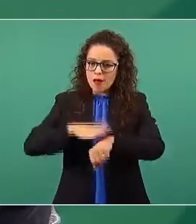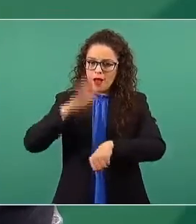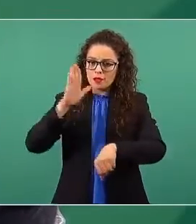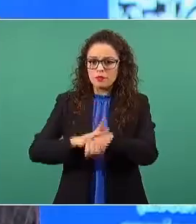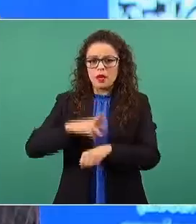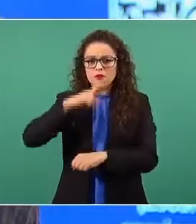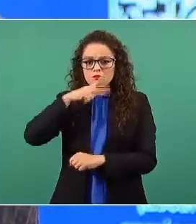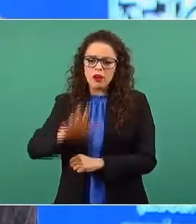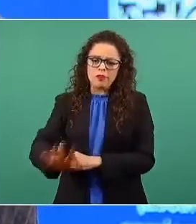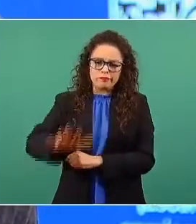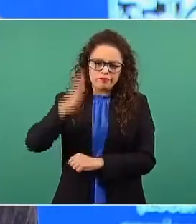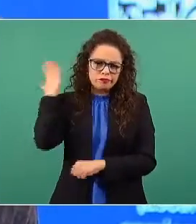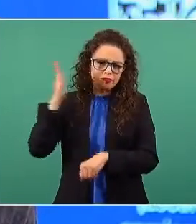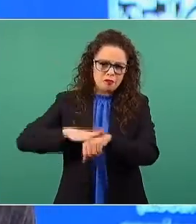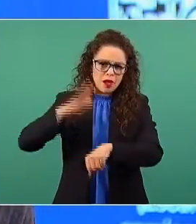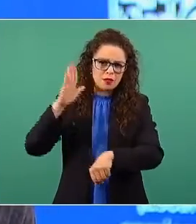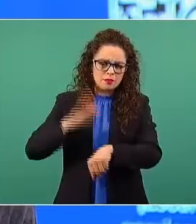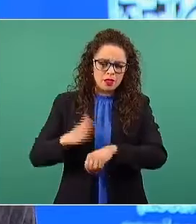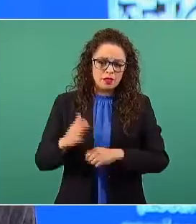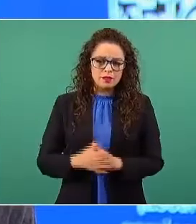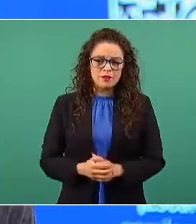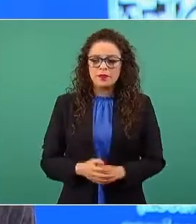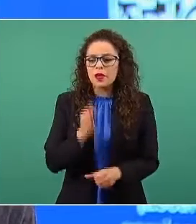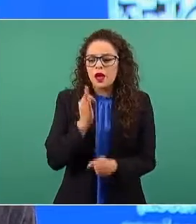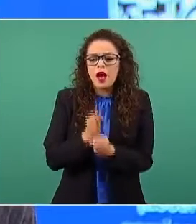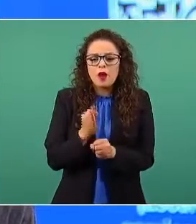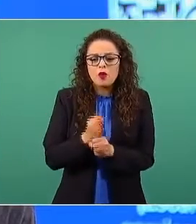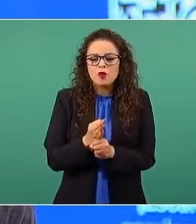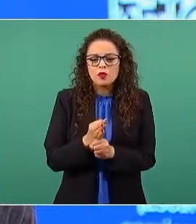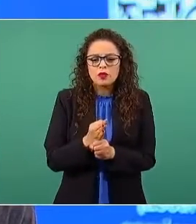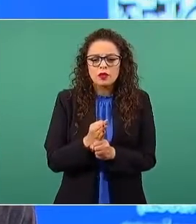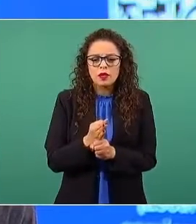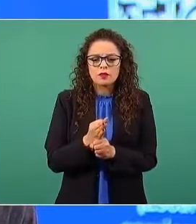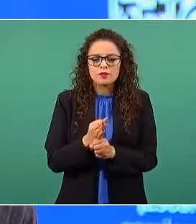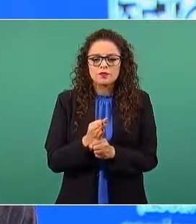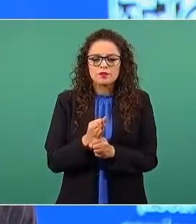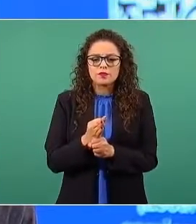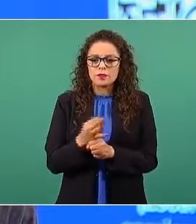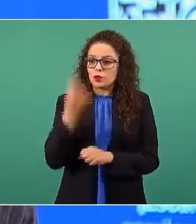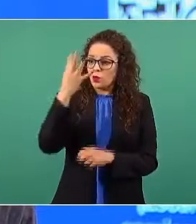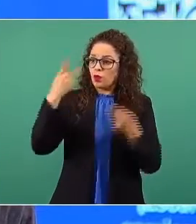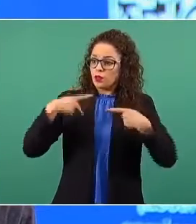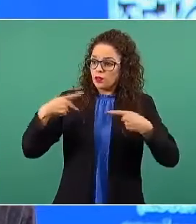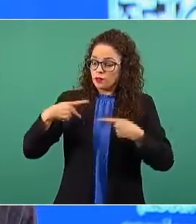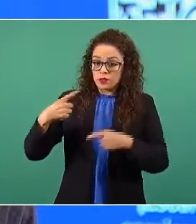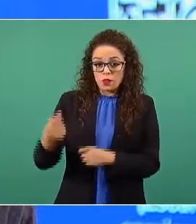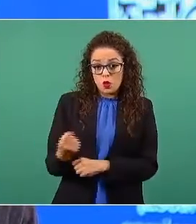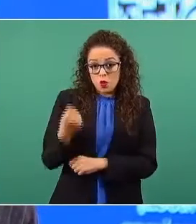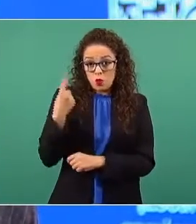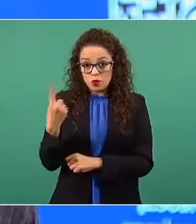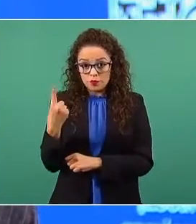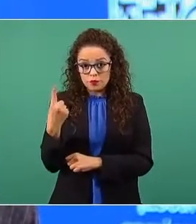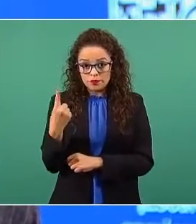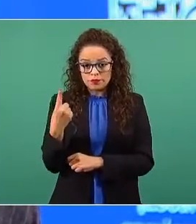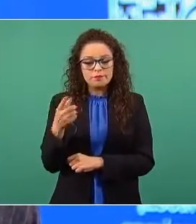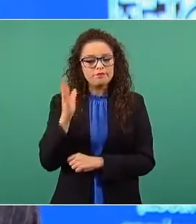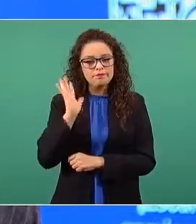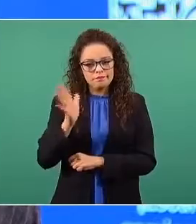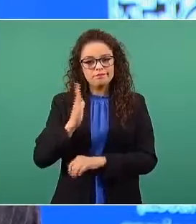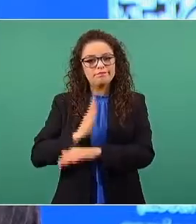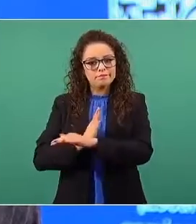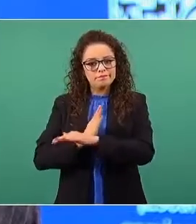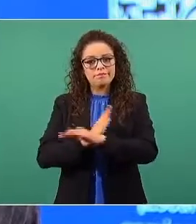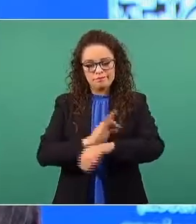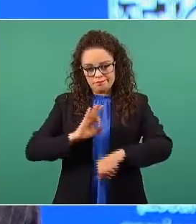rápido. Tenemos en este momento 1 de 4 personas adultas protegidas, y estos